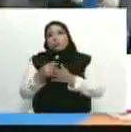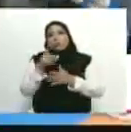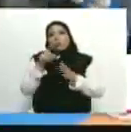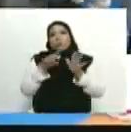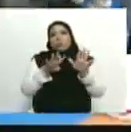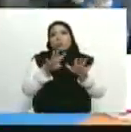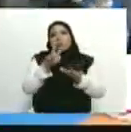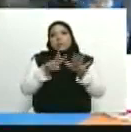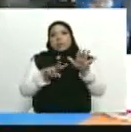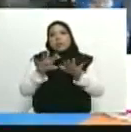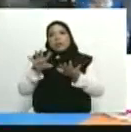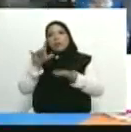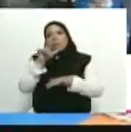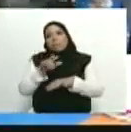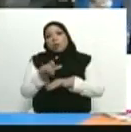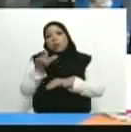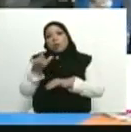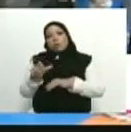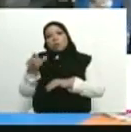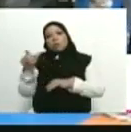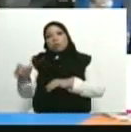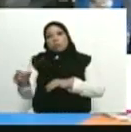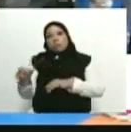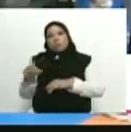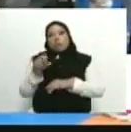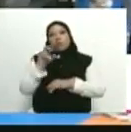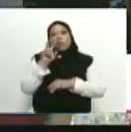324.977 personas. De ellos,